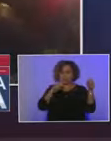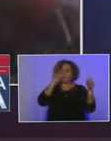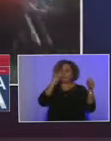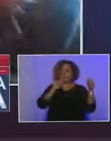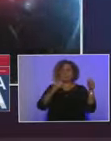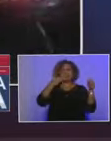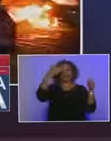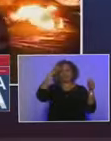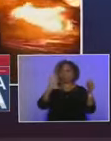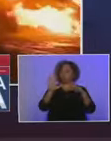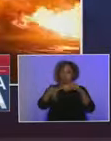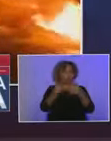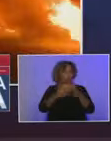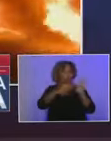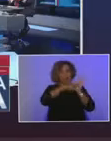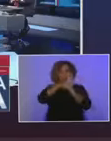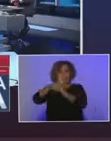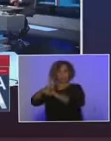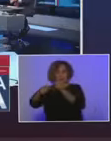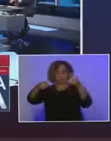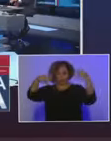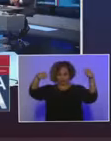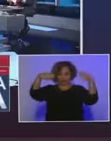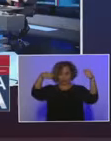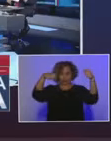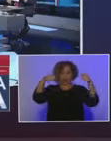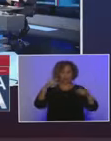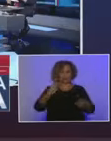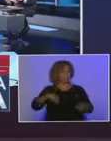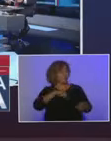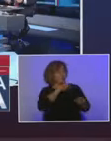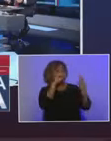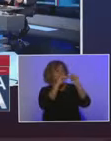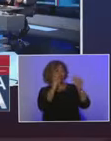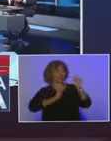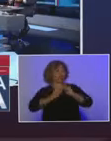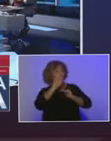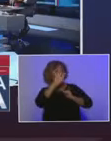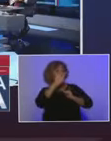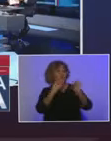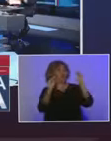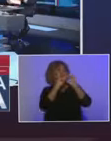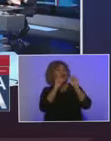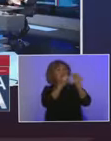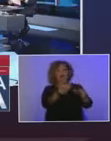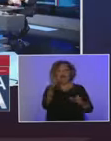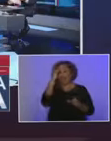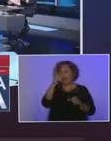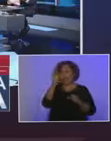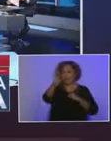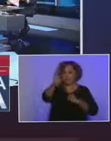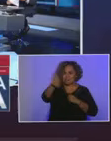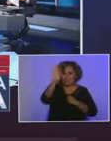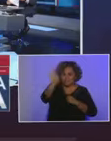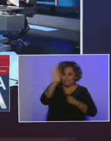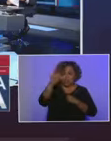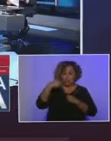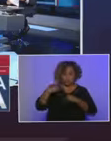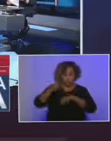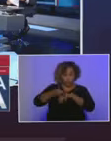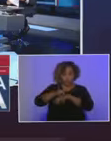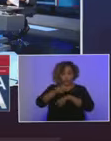a Dios todos salimos negativos. Gracias. Pues tenemos un show más, 24 más. Y otra cosa, te voy a regañar, Ferdinand, cuando yo estaba en Puerto